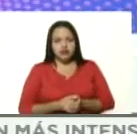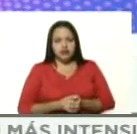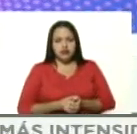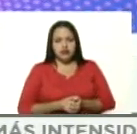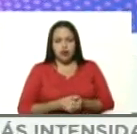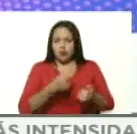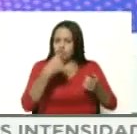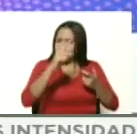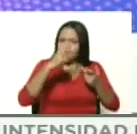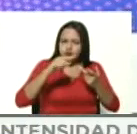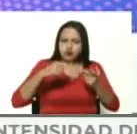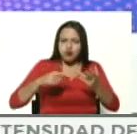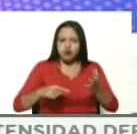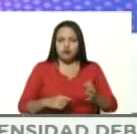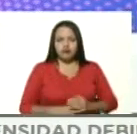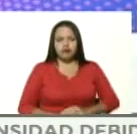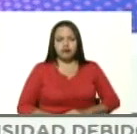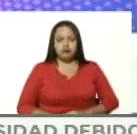etcétera, etcétera.